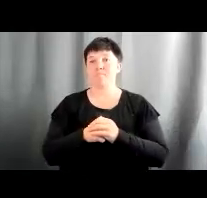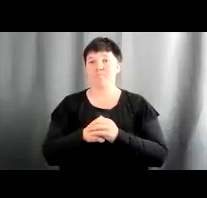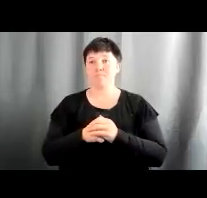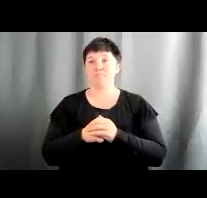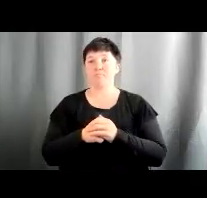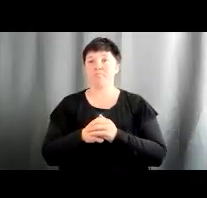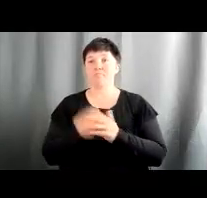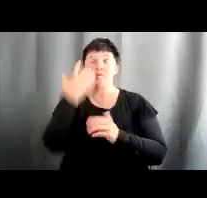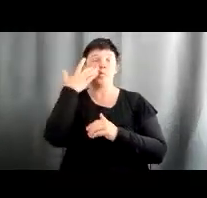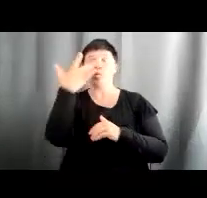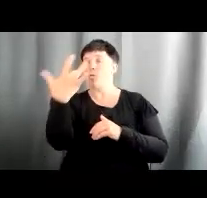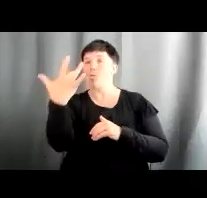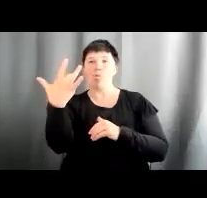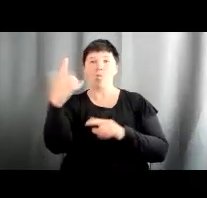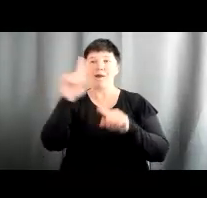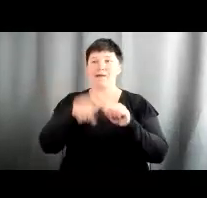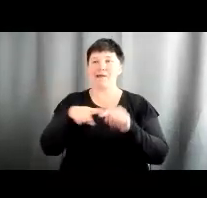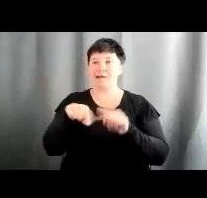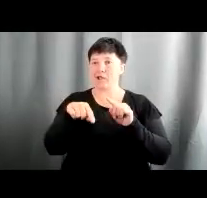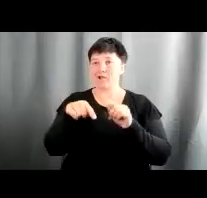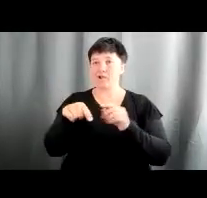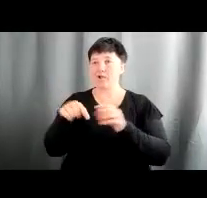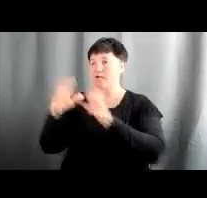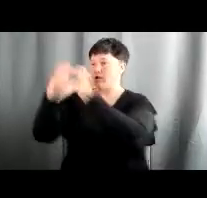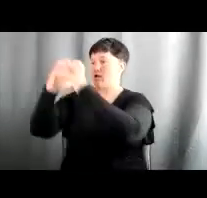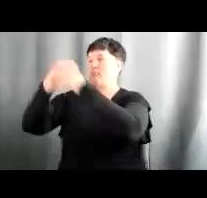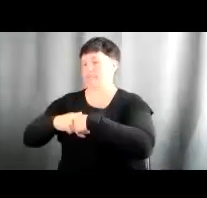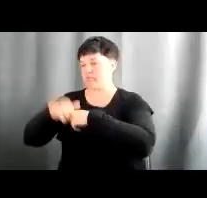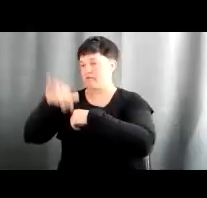y por qué no podían simplemente enviar el transformador